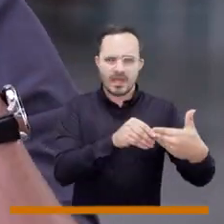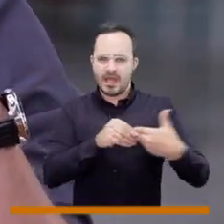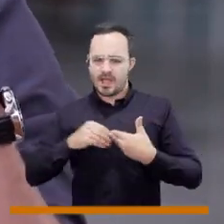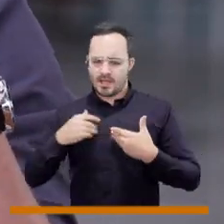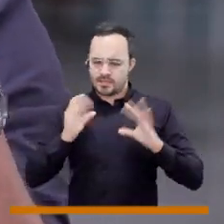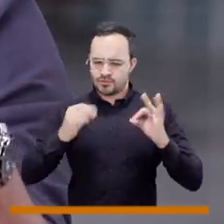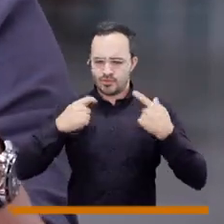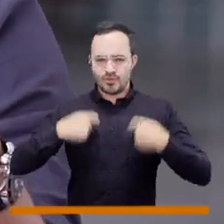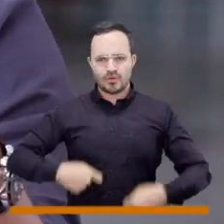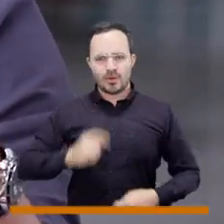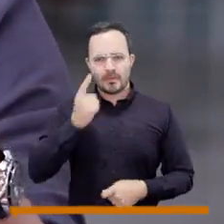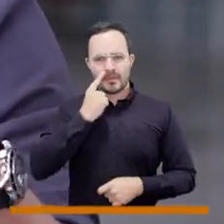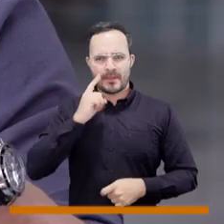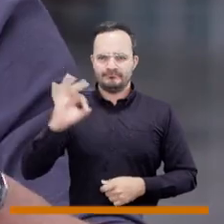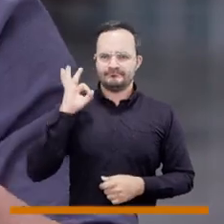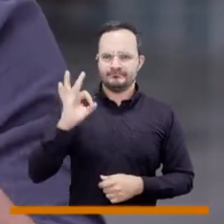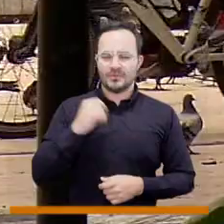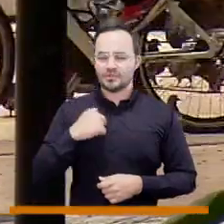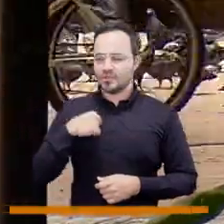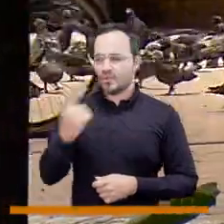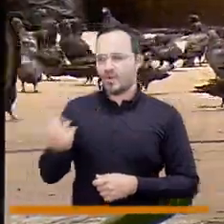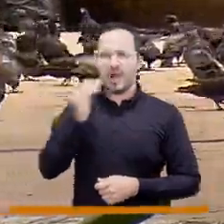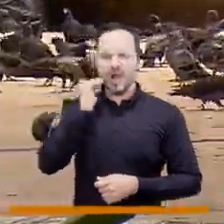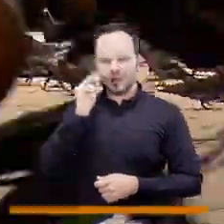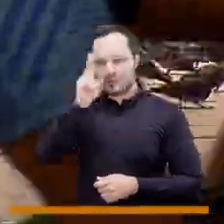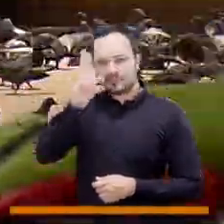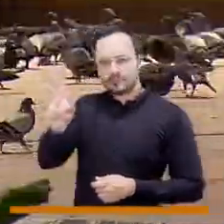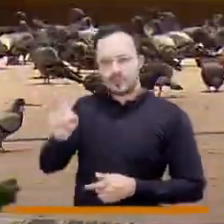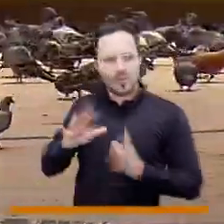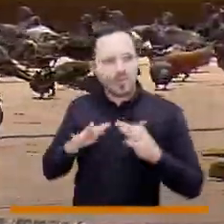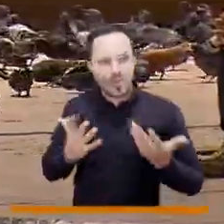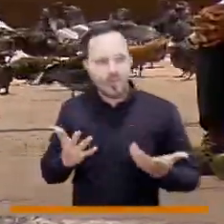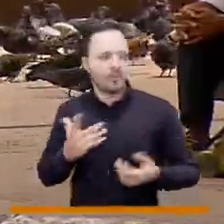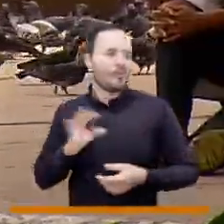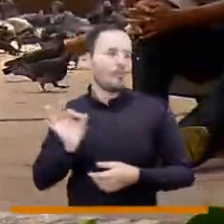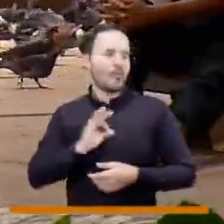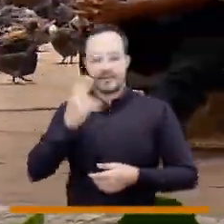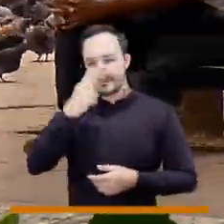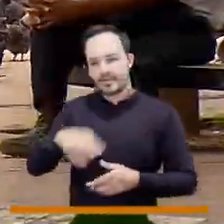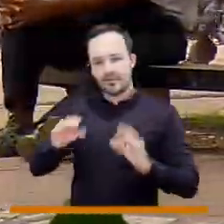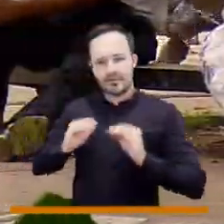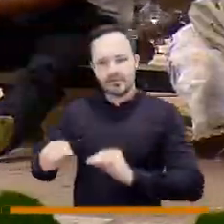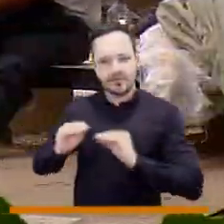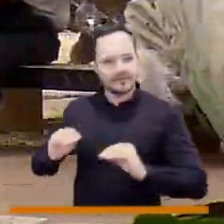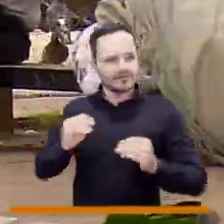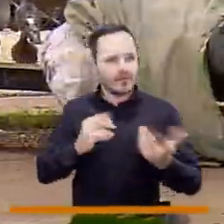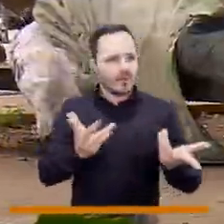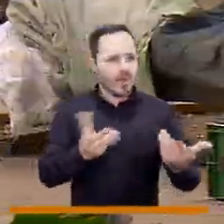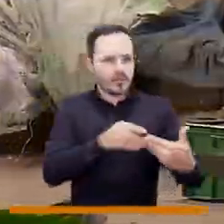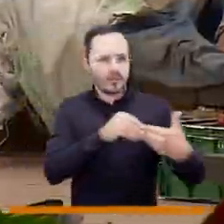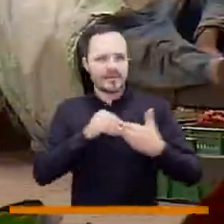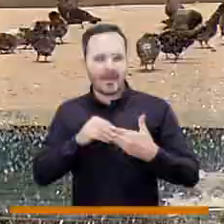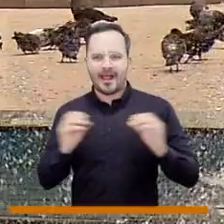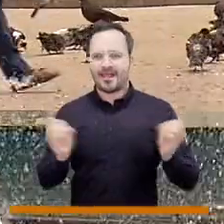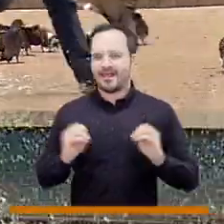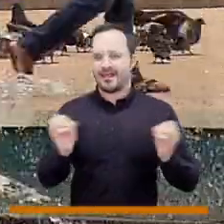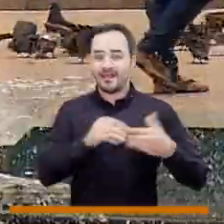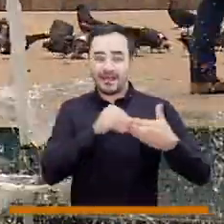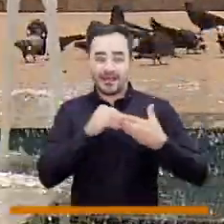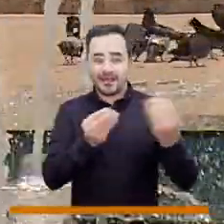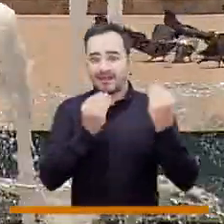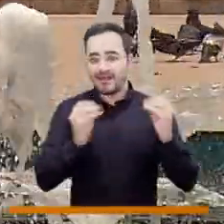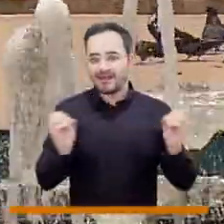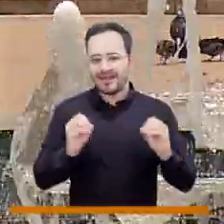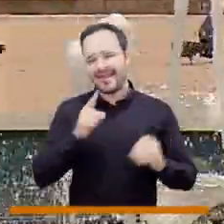cómo ser padres, cómo se trata a un abuelo, cómo hay que formar a un hijo, y creo que ahí está